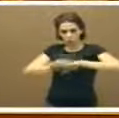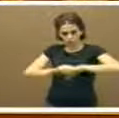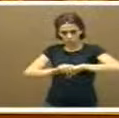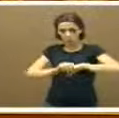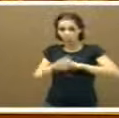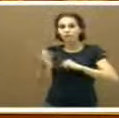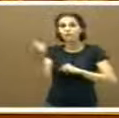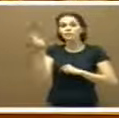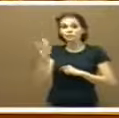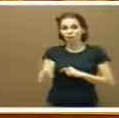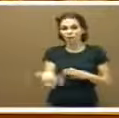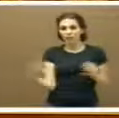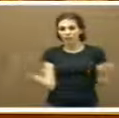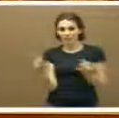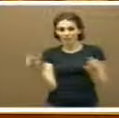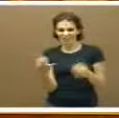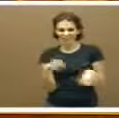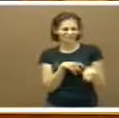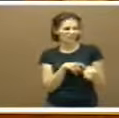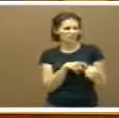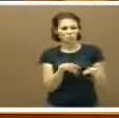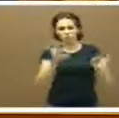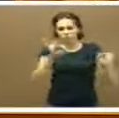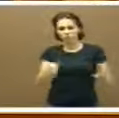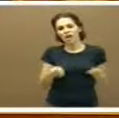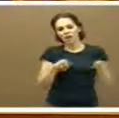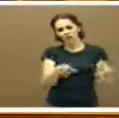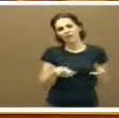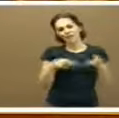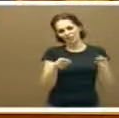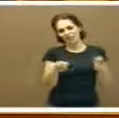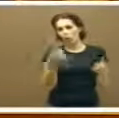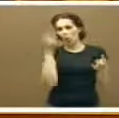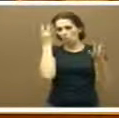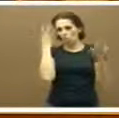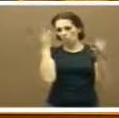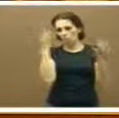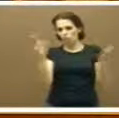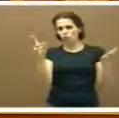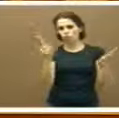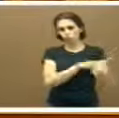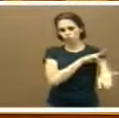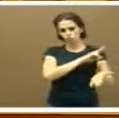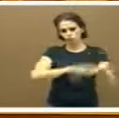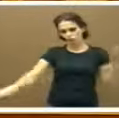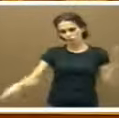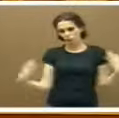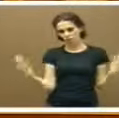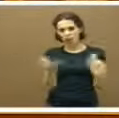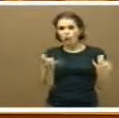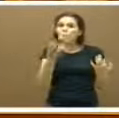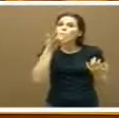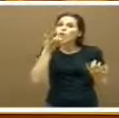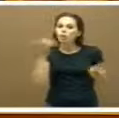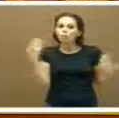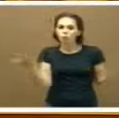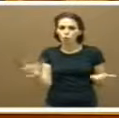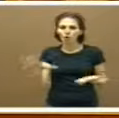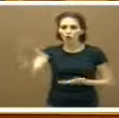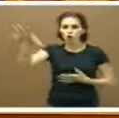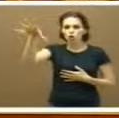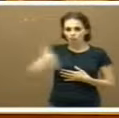también se tiene que quitar ese tipo de gastos superfluos, como otros, como la eliminación de la